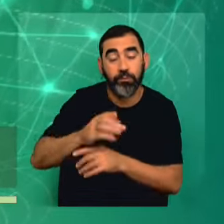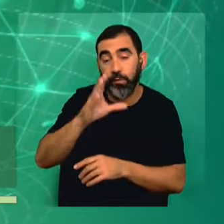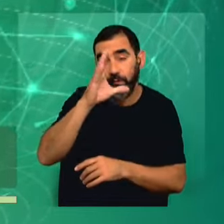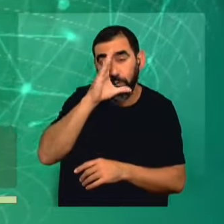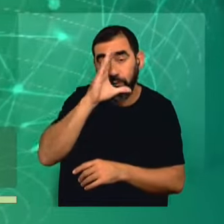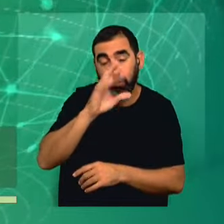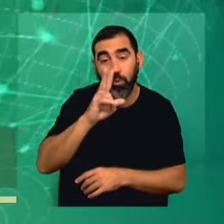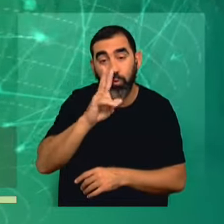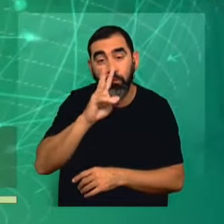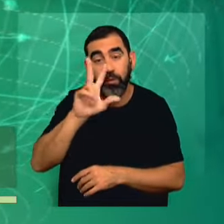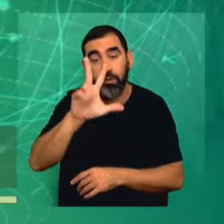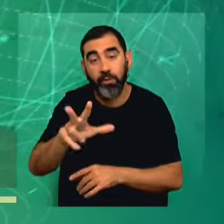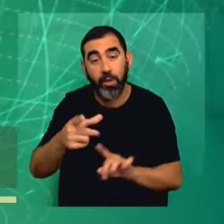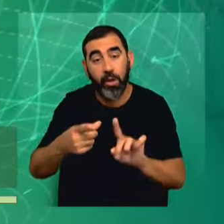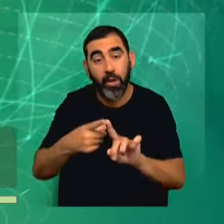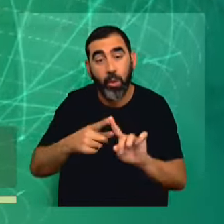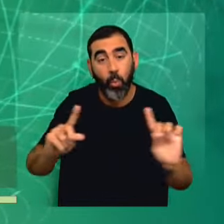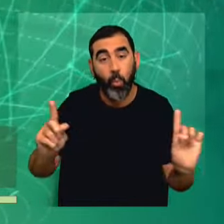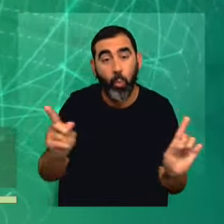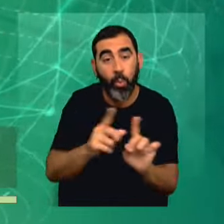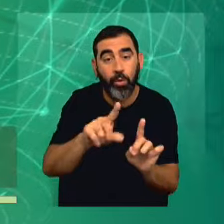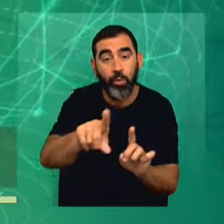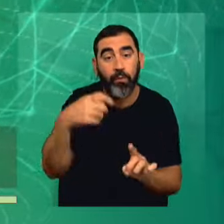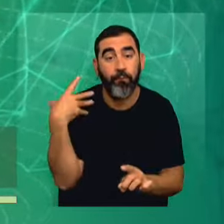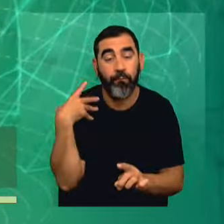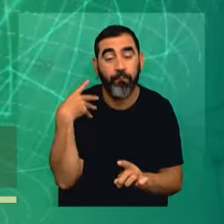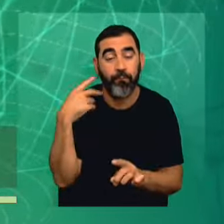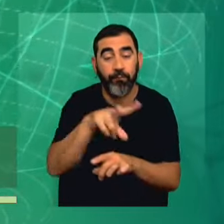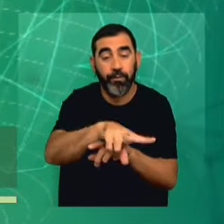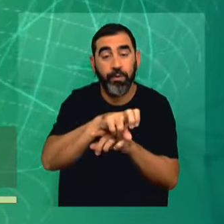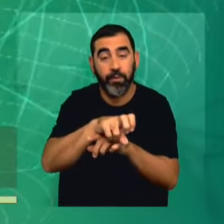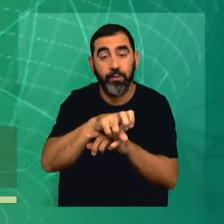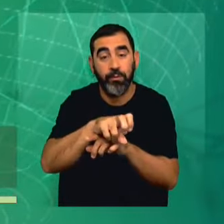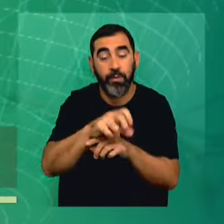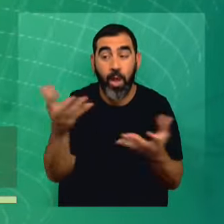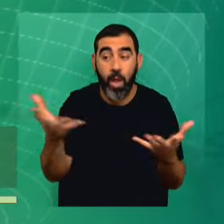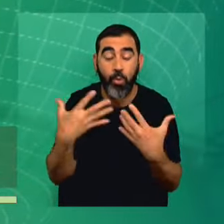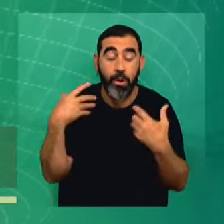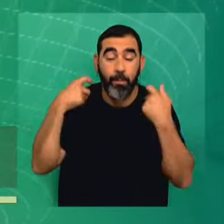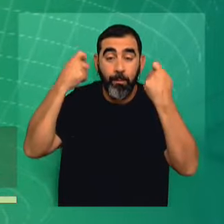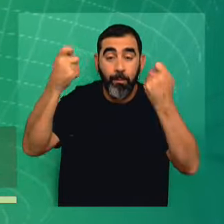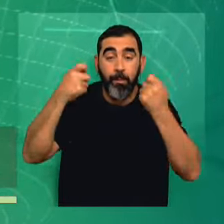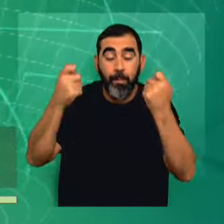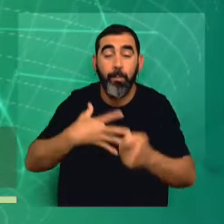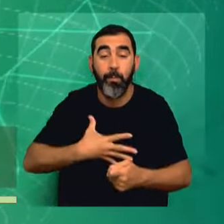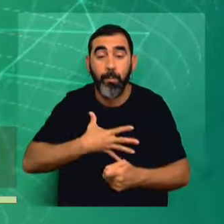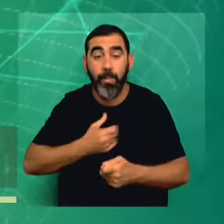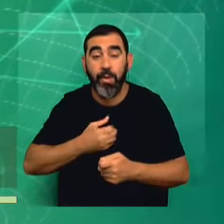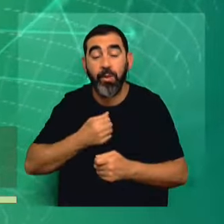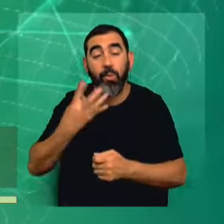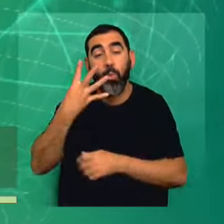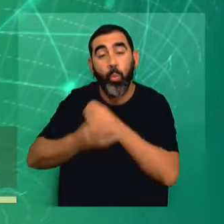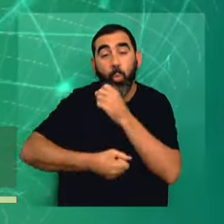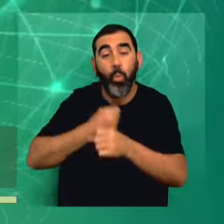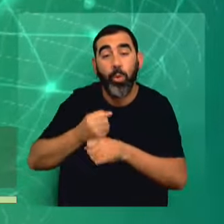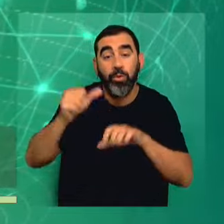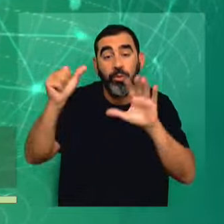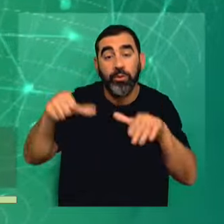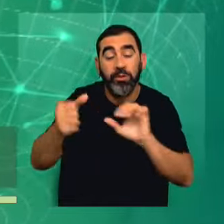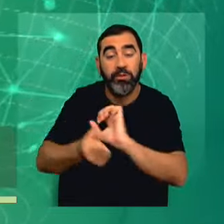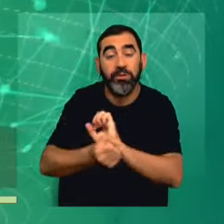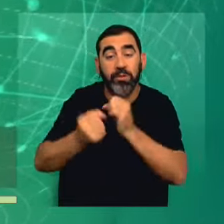2023 mediante un acuerdo abreviado con la ex fiscal de venida militante del partido Nacional Gabriela fosati a 4 años y 6 meses de prisión